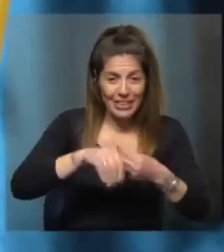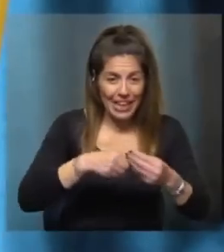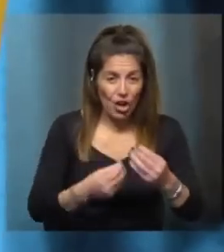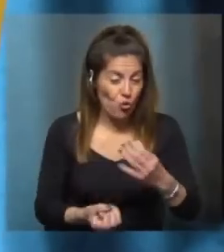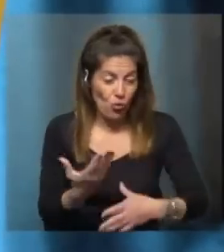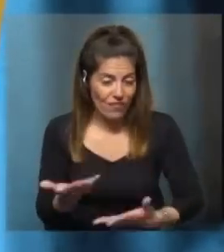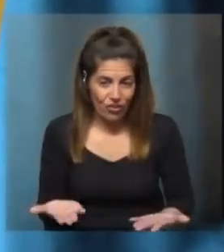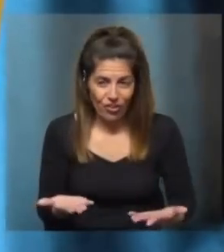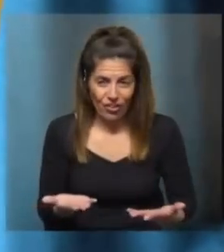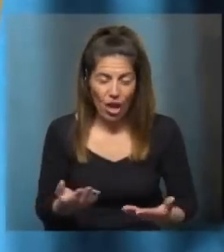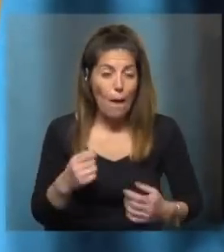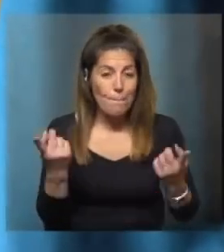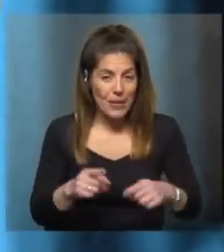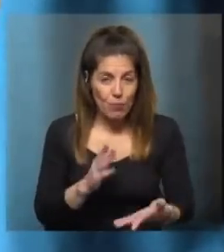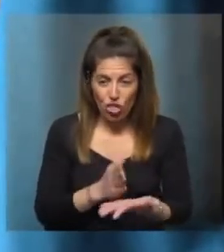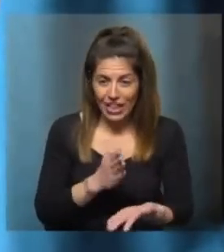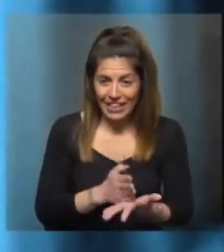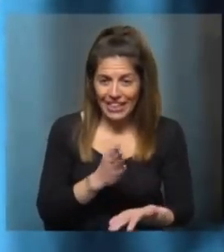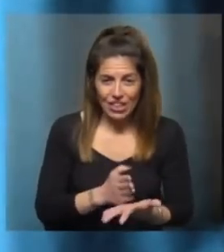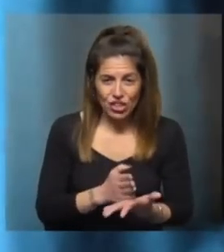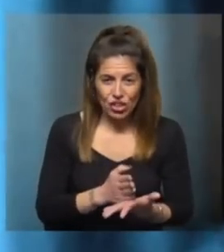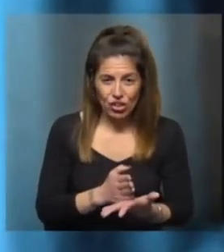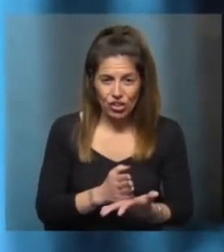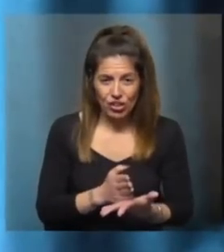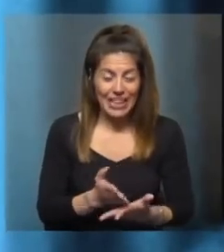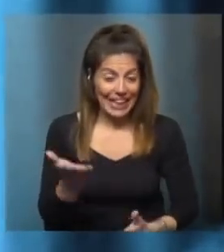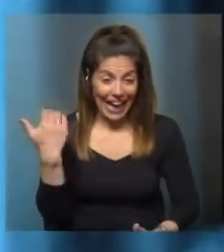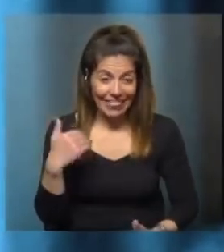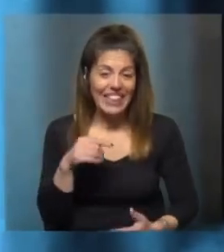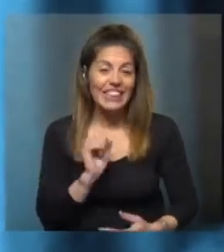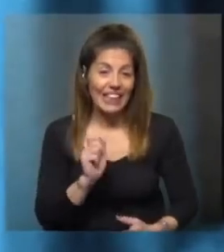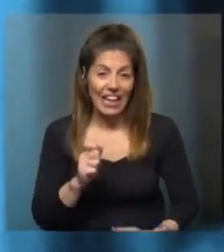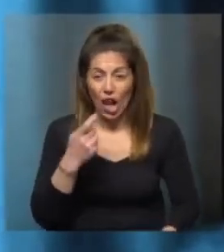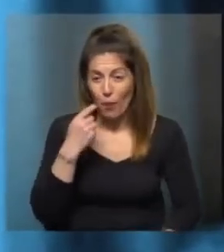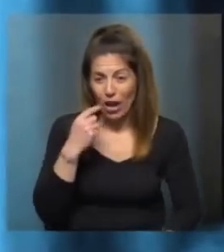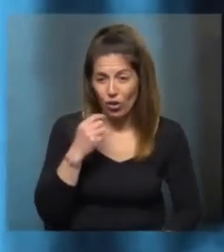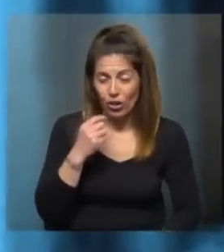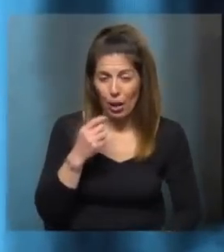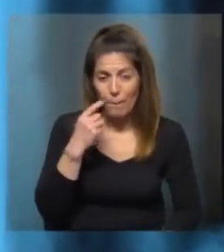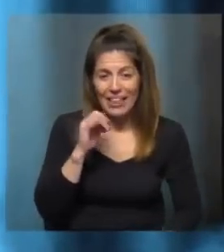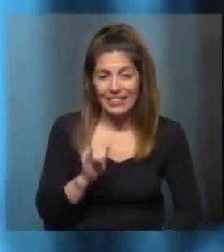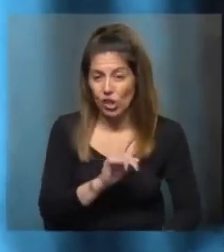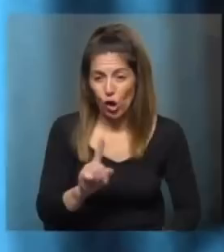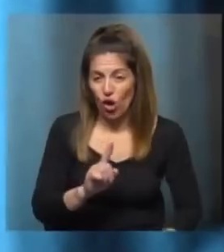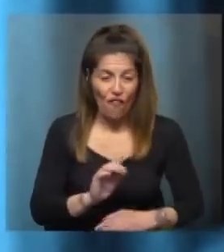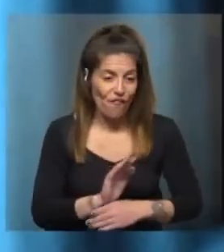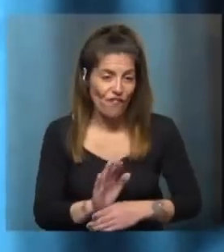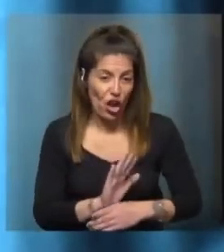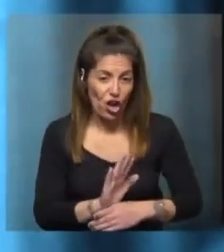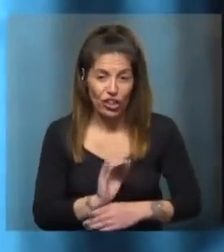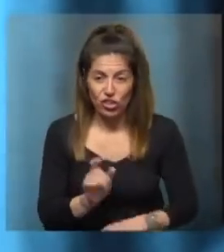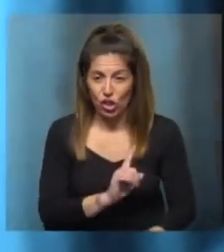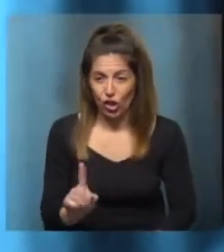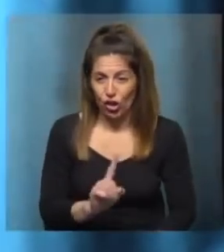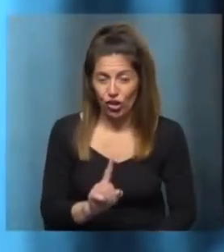con la con los mismos derechos que históricamente ha sido ocupado por varones sea el padre o no biológico no no importa la